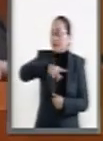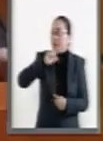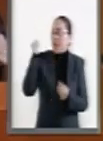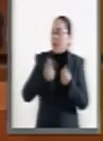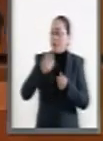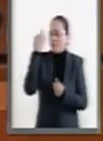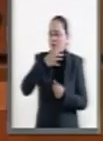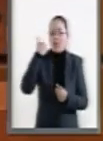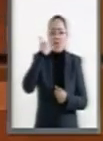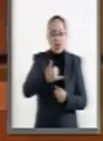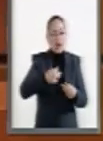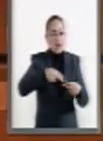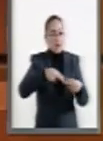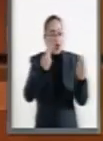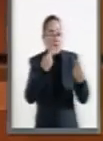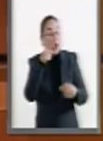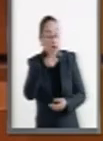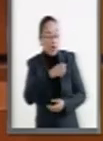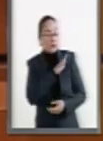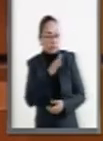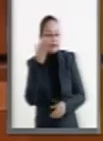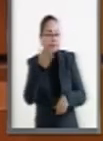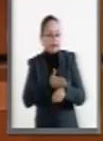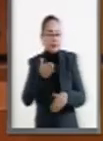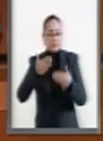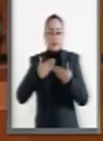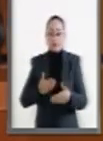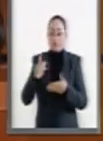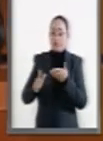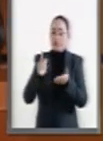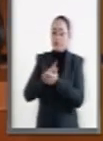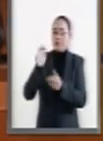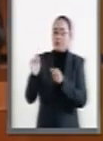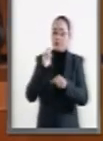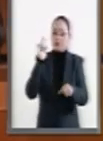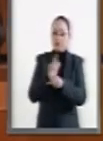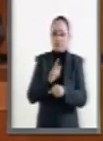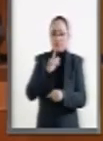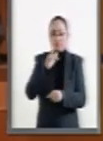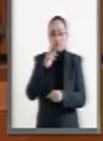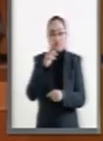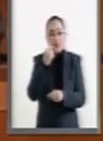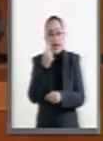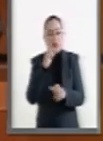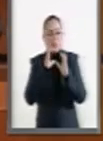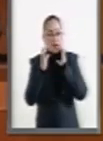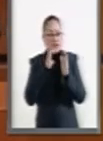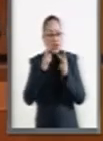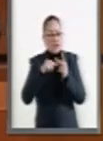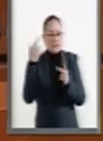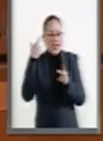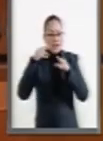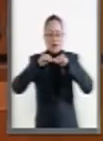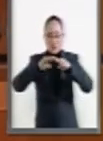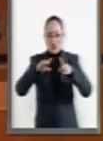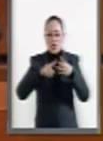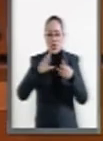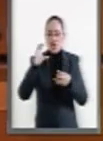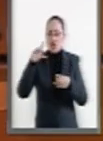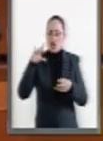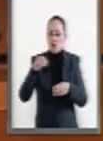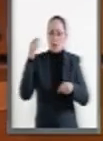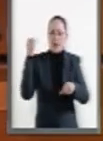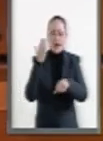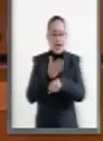falsos. Estoy proponiendo reformar la Ley Federal de Telecomunicaciones y Radiodifusión, así como el Código Penal Federal, a efecto